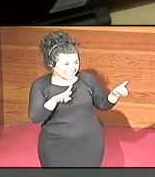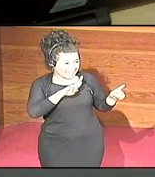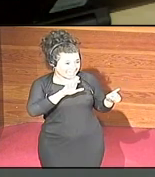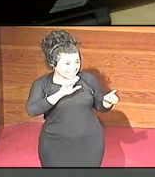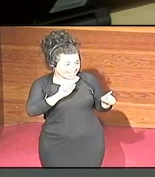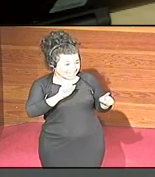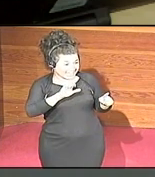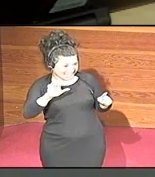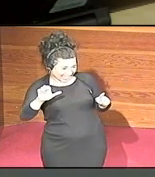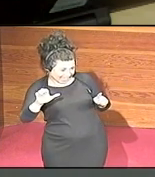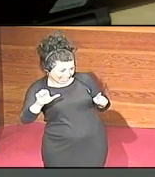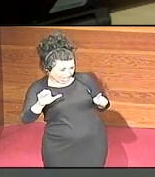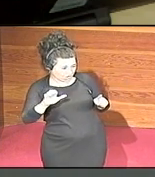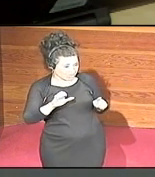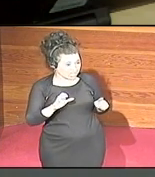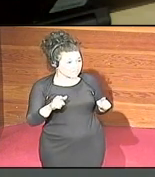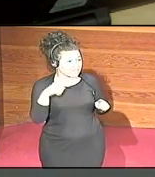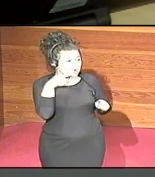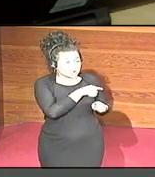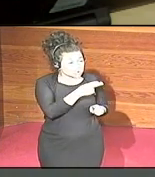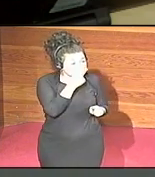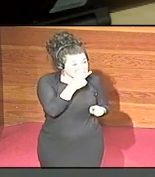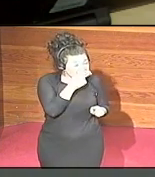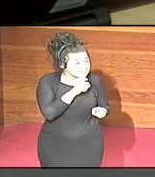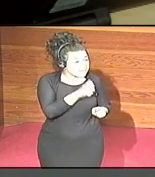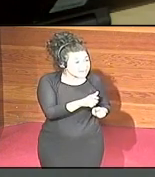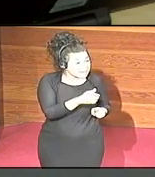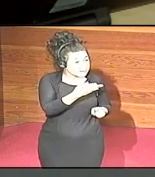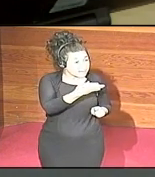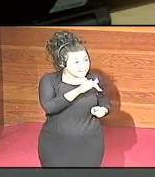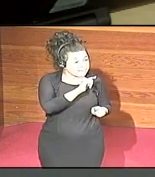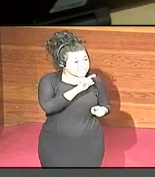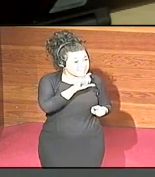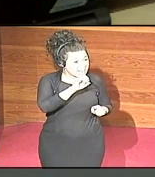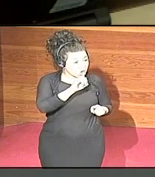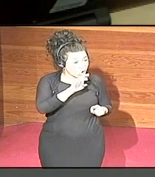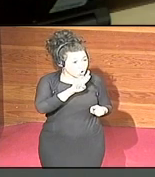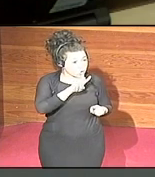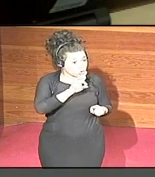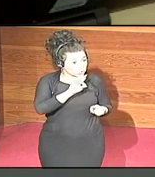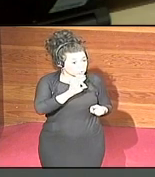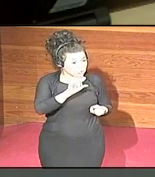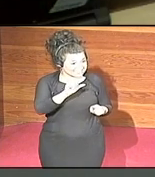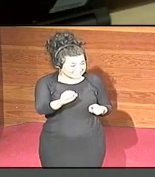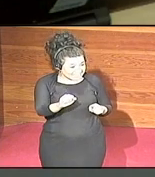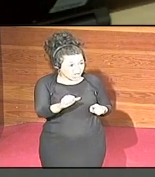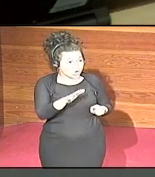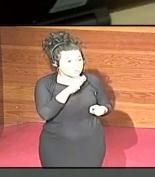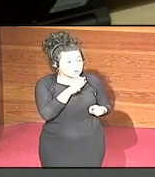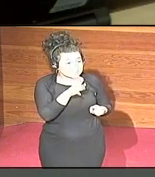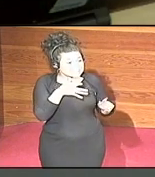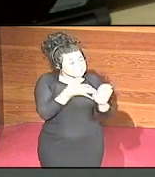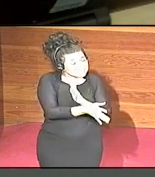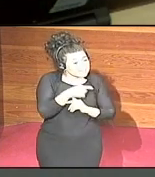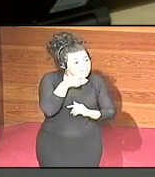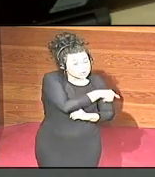utilicemos la palabra Bielorrusia, que quiere decir la Rusia blanca, porque así se pone el acento sobre el hecho